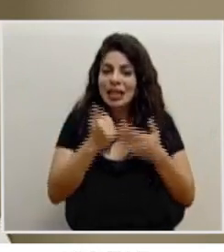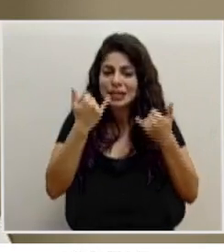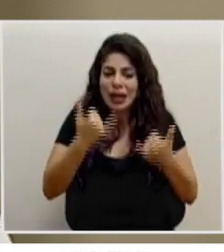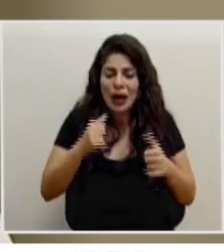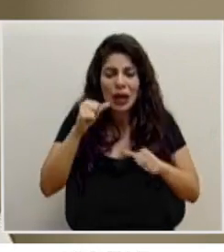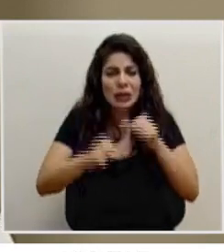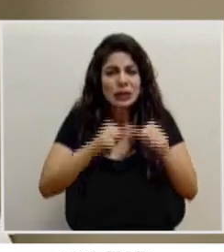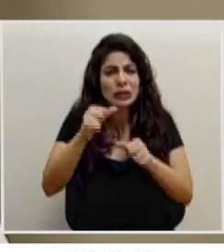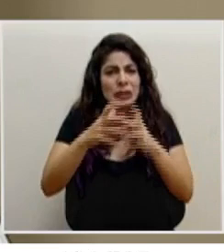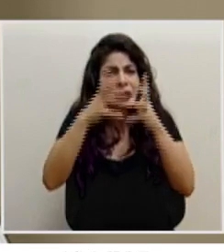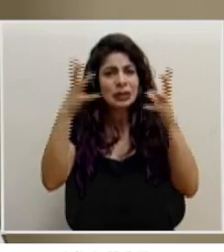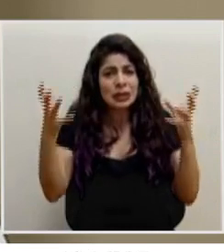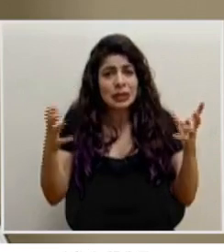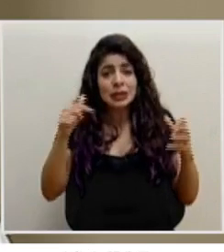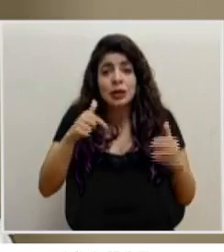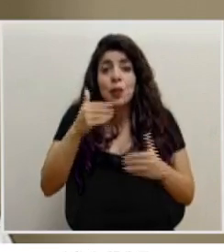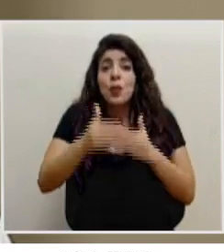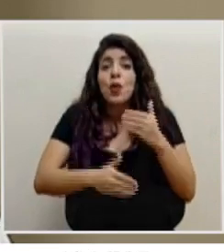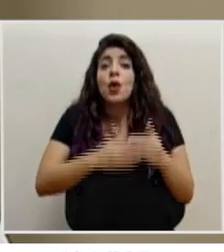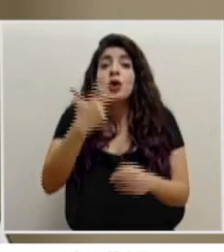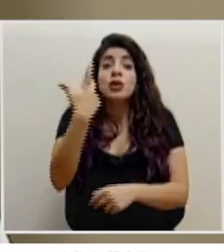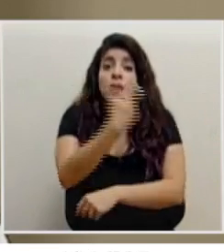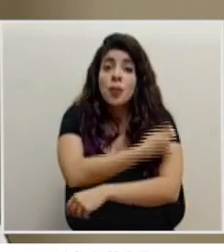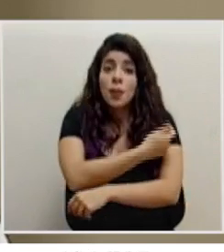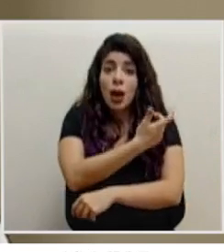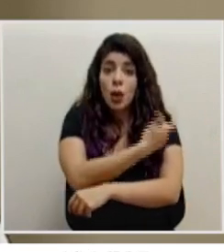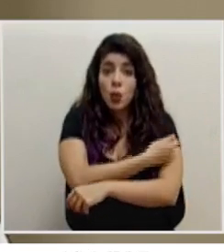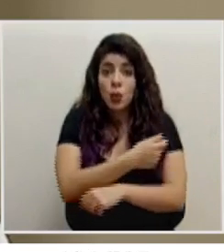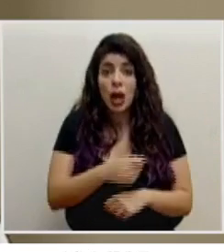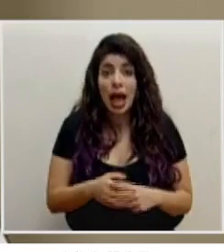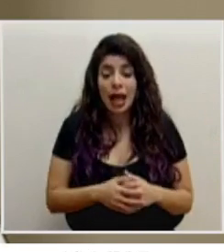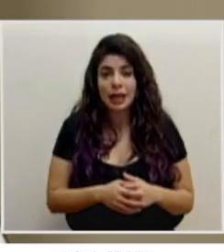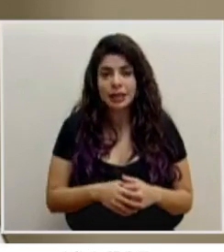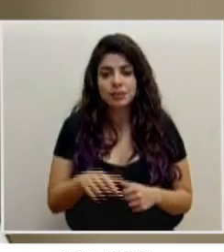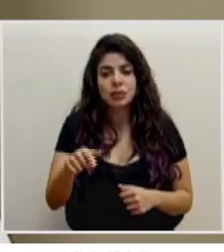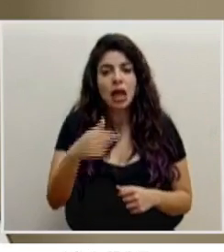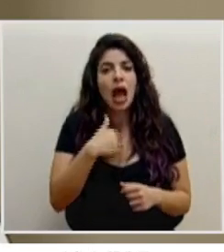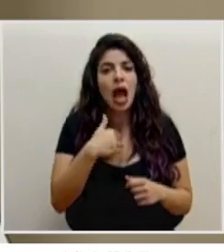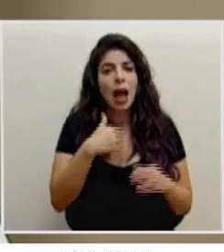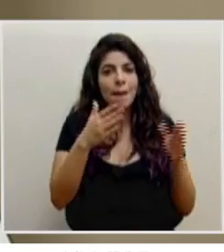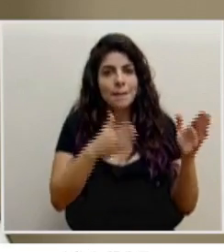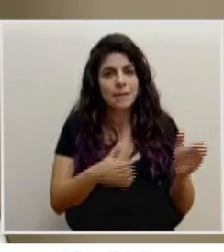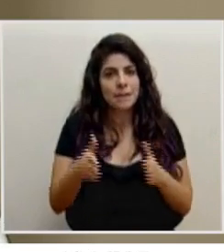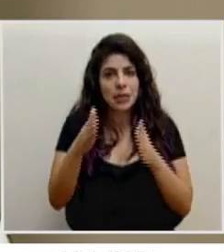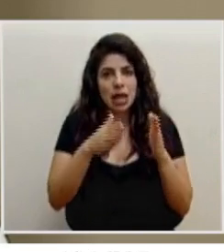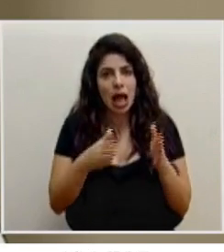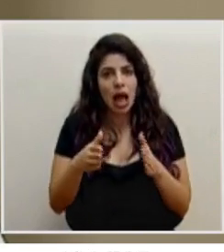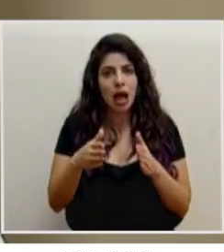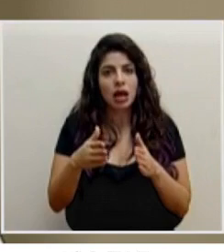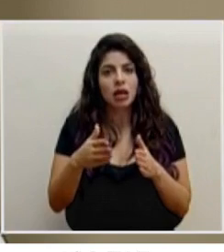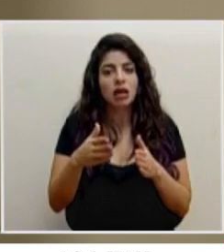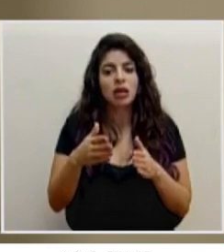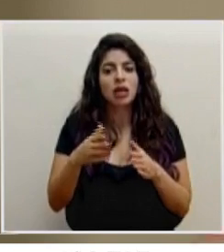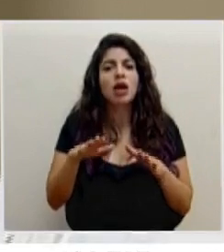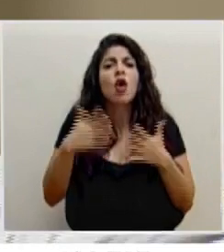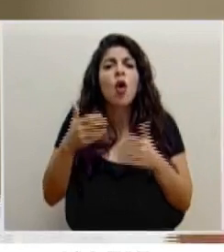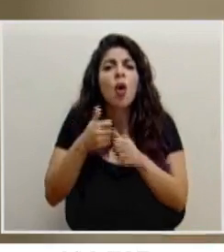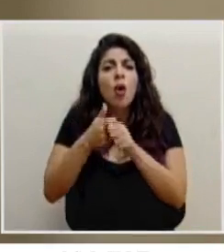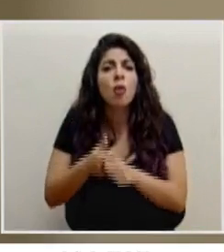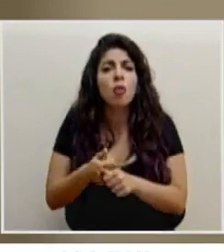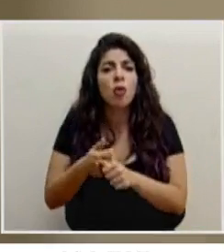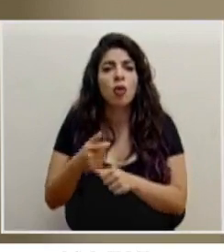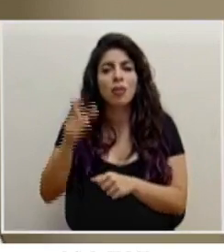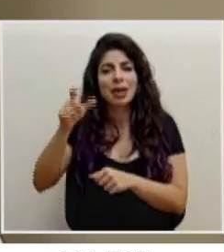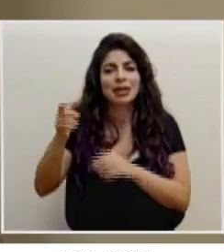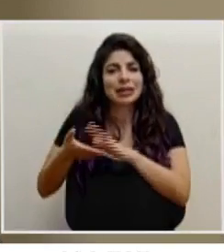este esfuerzo. Todo este proceso de vacunación está planificado en base a criterios técnicos de personas expertas